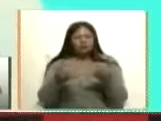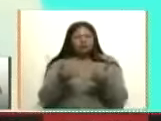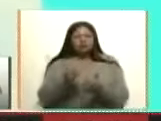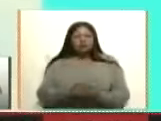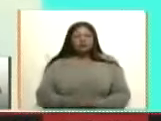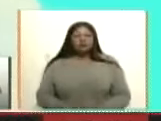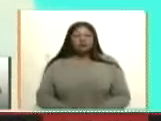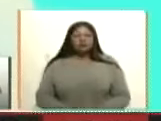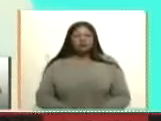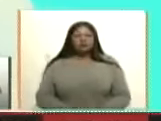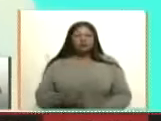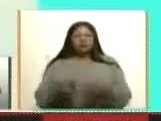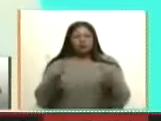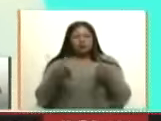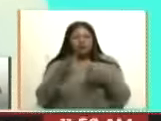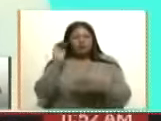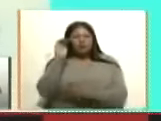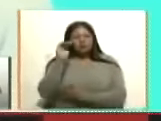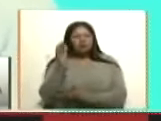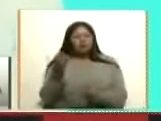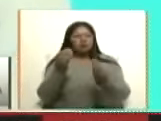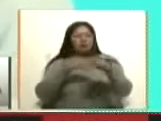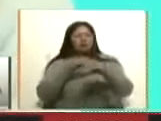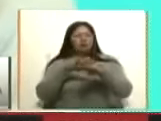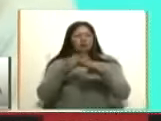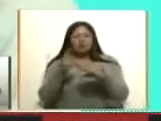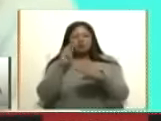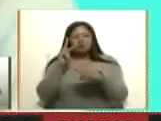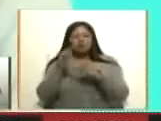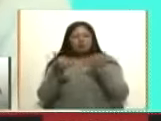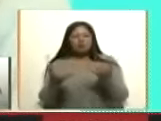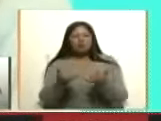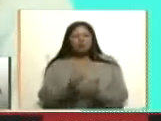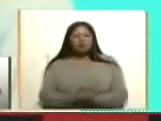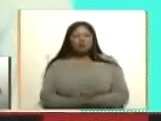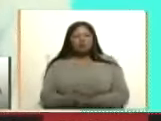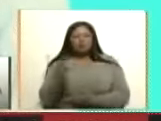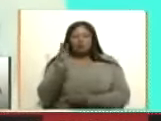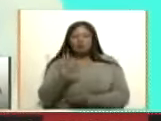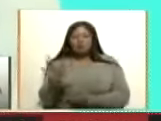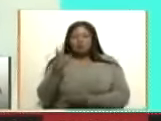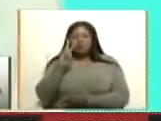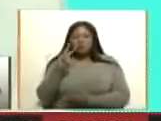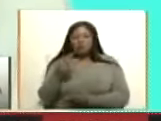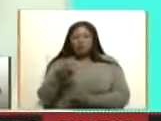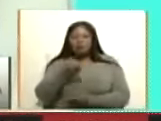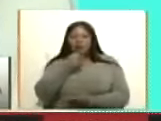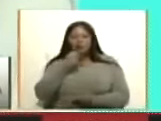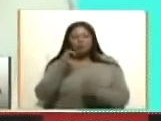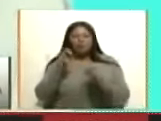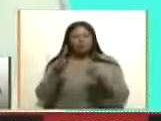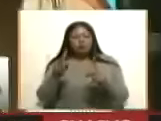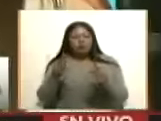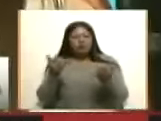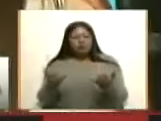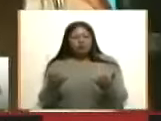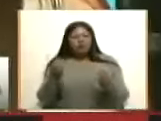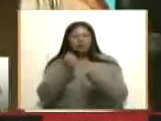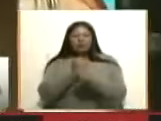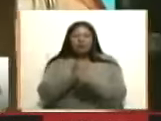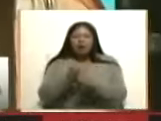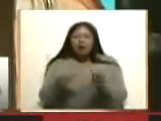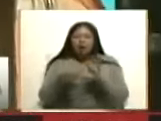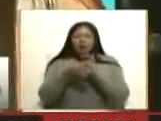pero también ha ganado el futuro el consenso porque nos hemos dado las venezolanas y los venezolanos la hermosa oportunidad de trabajar